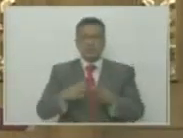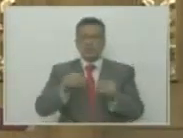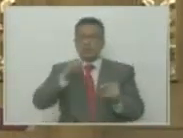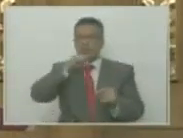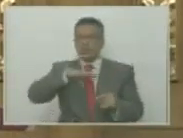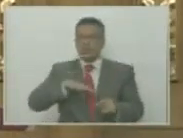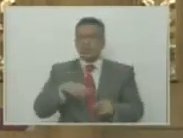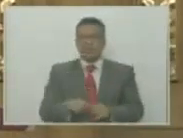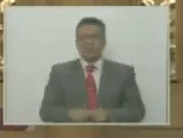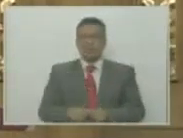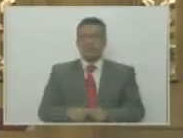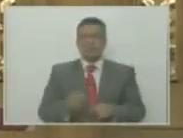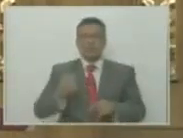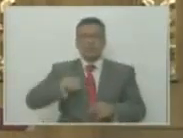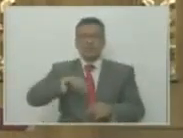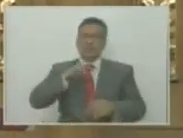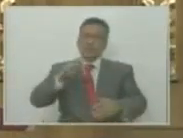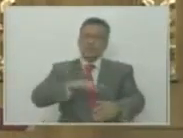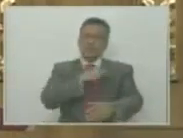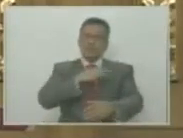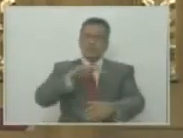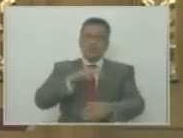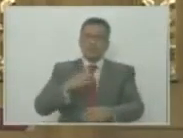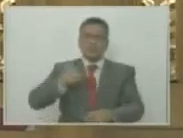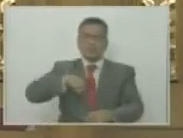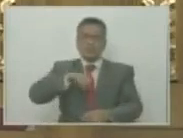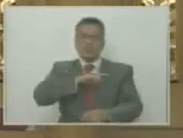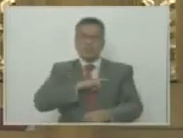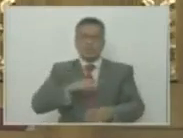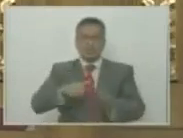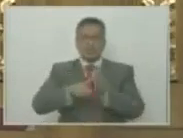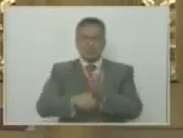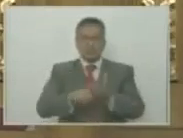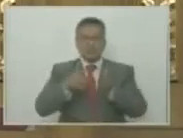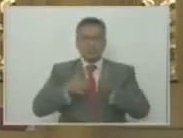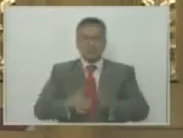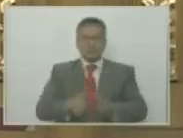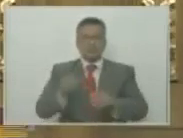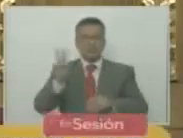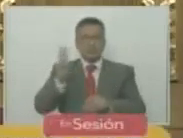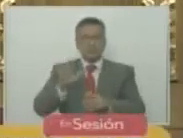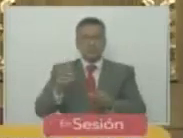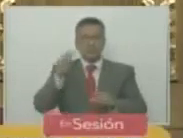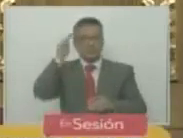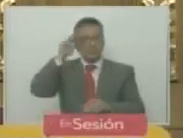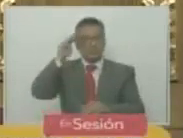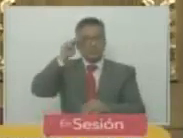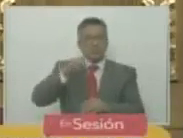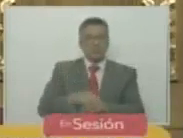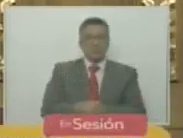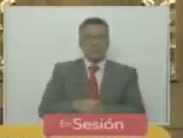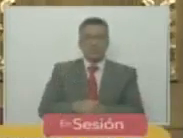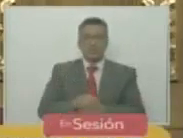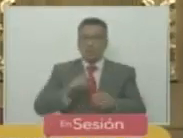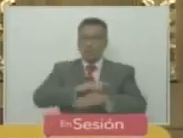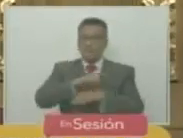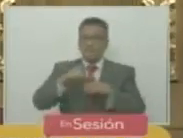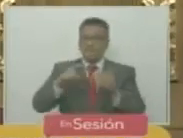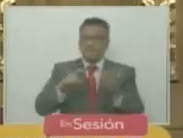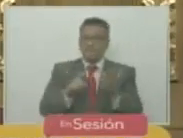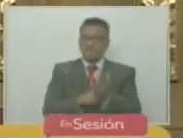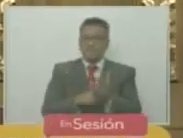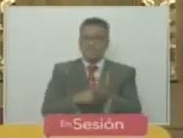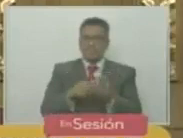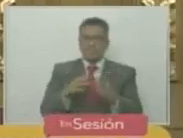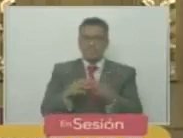historia, nuestra música, nuestra nacionalidad. Fue un maestro en el pleno